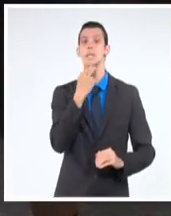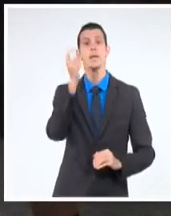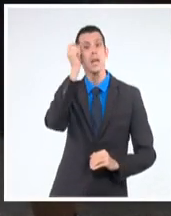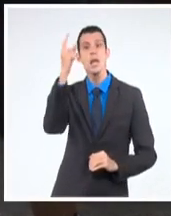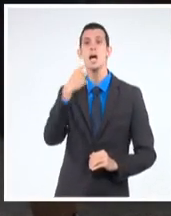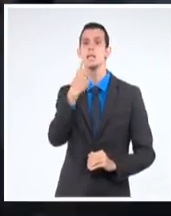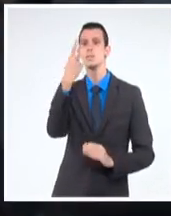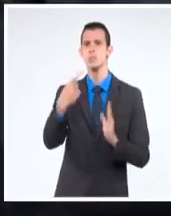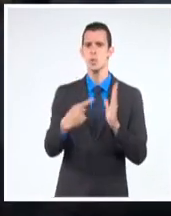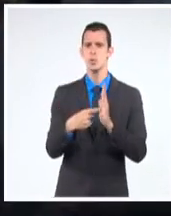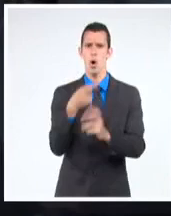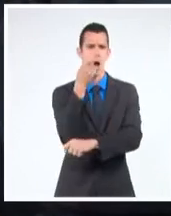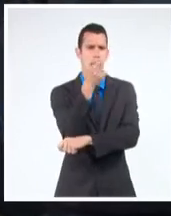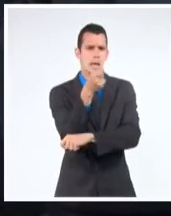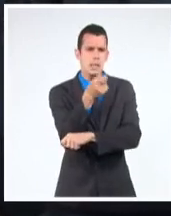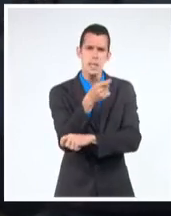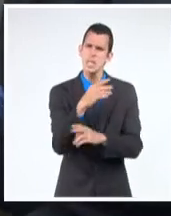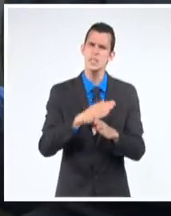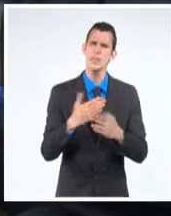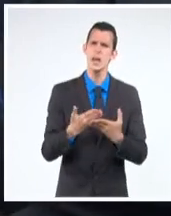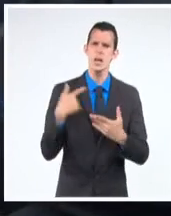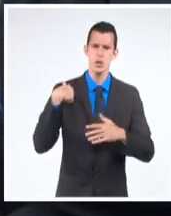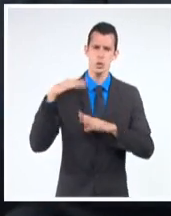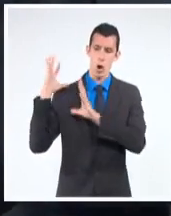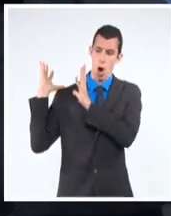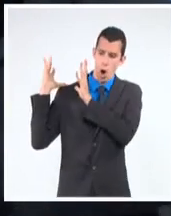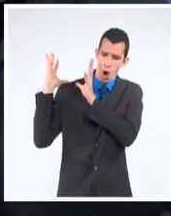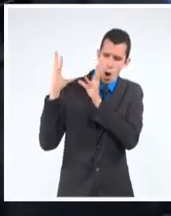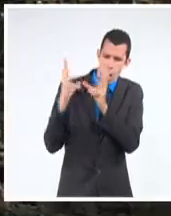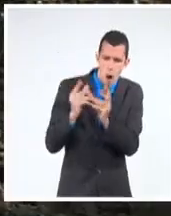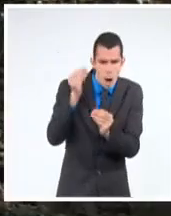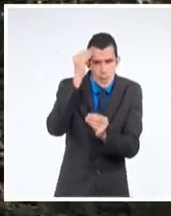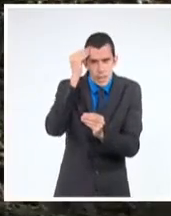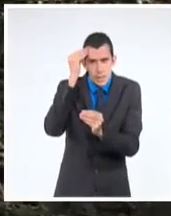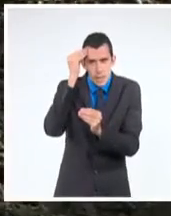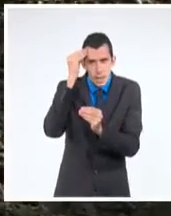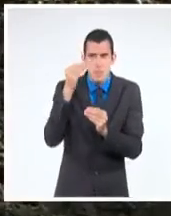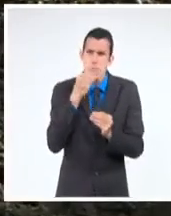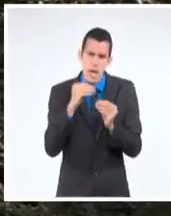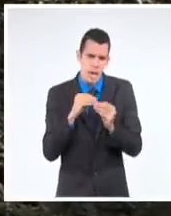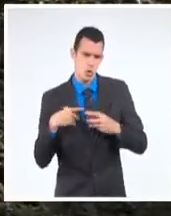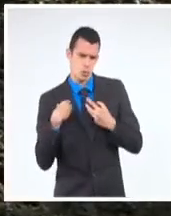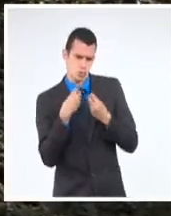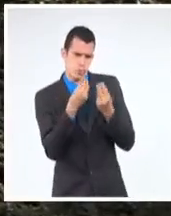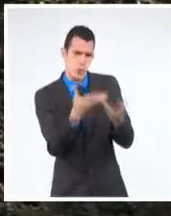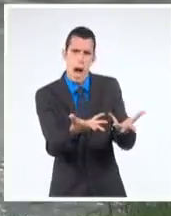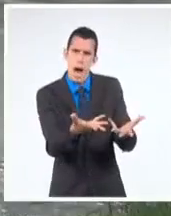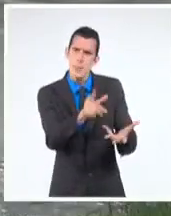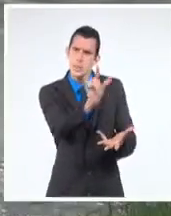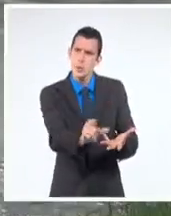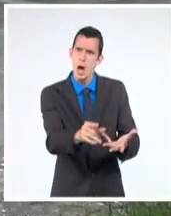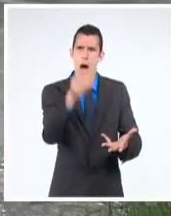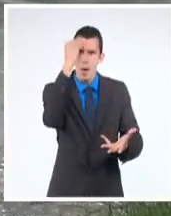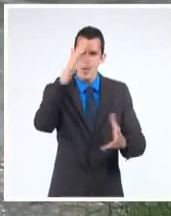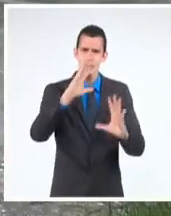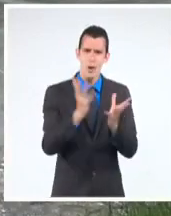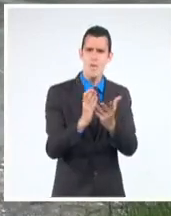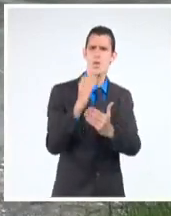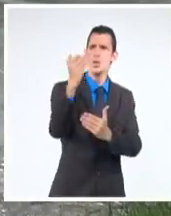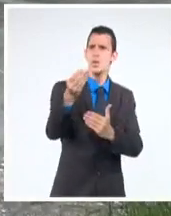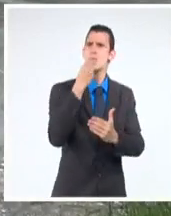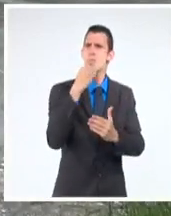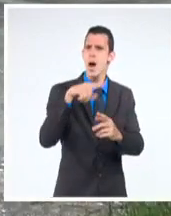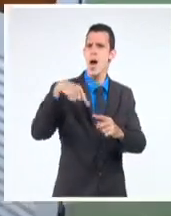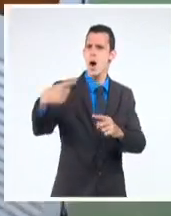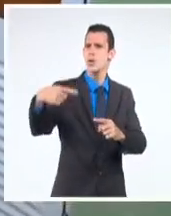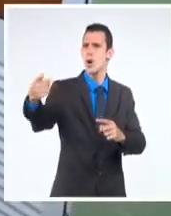cada hombre toda la obra humana que le ha antecedido, es preparar al hombre para la vida. Que educar es poner coraza contra los males